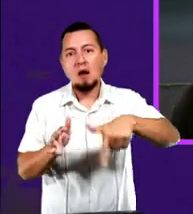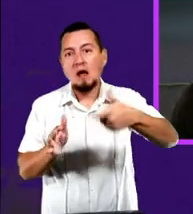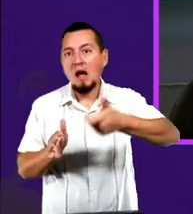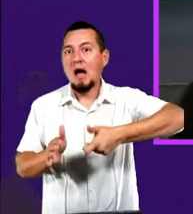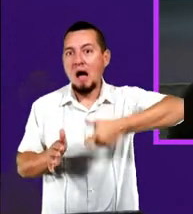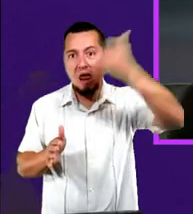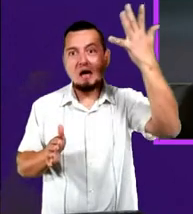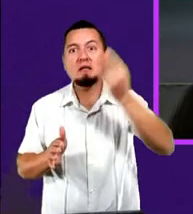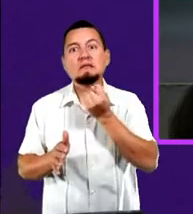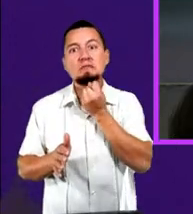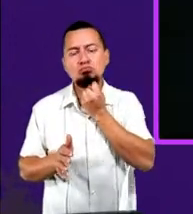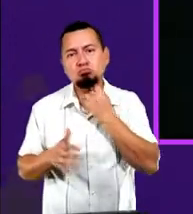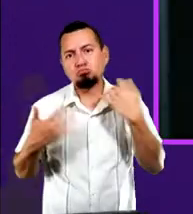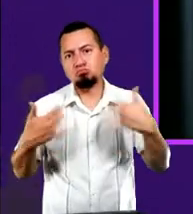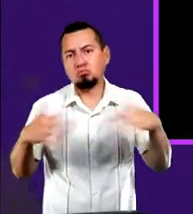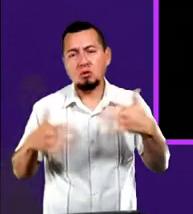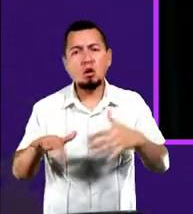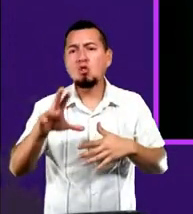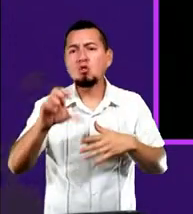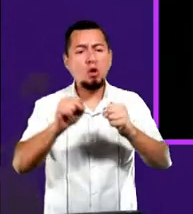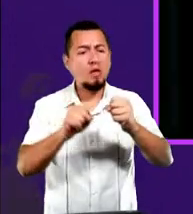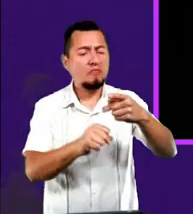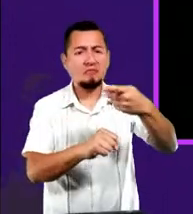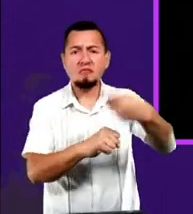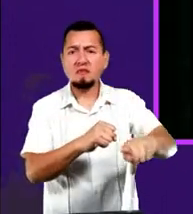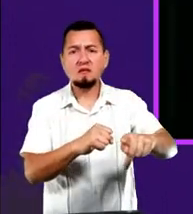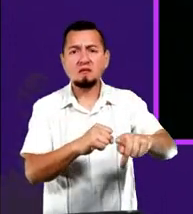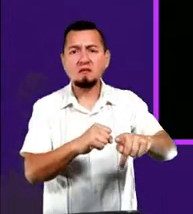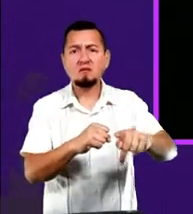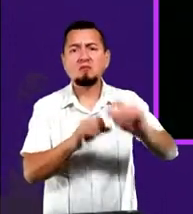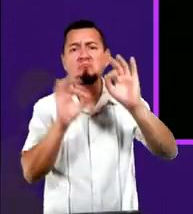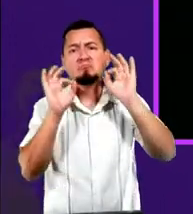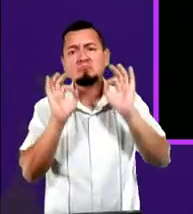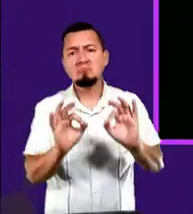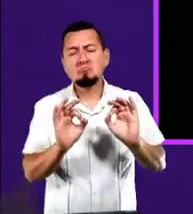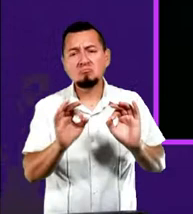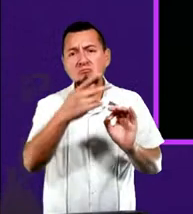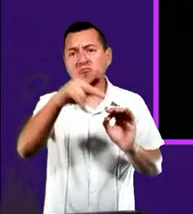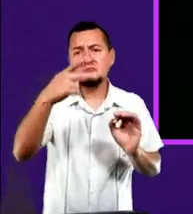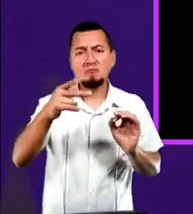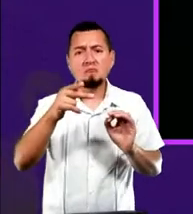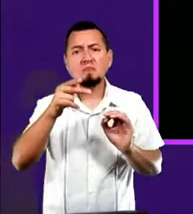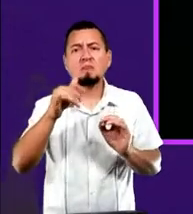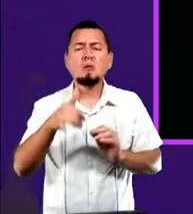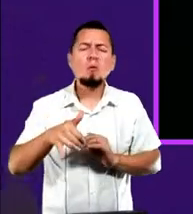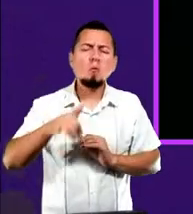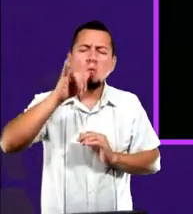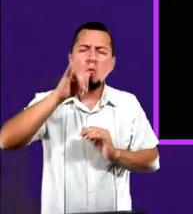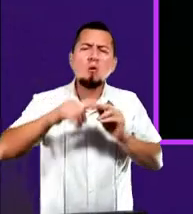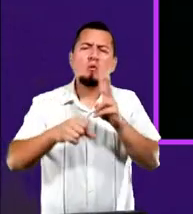haber sido austero en el consumo del tequila. En